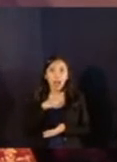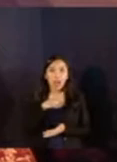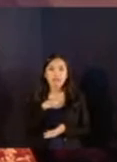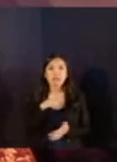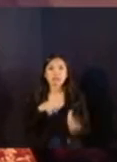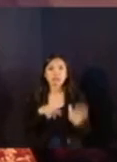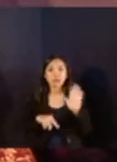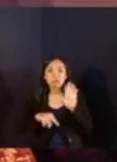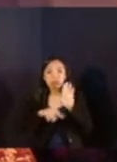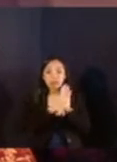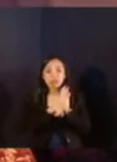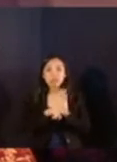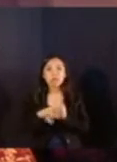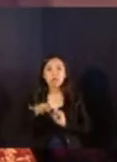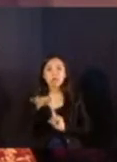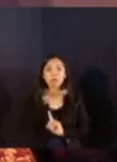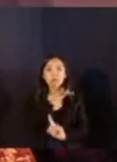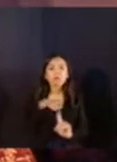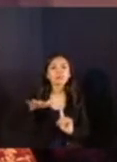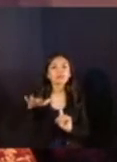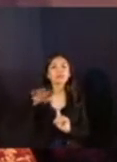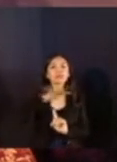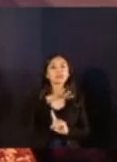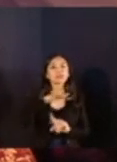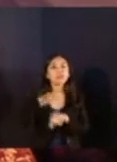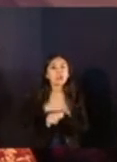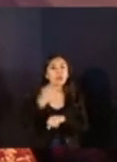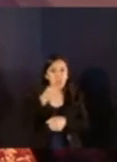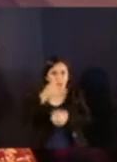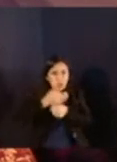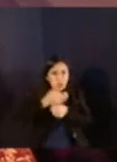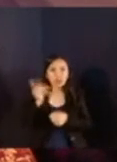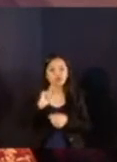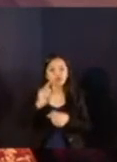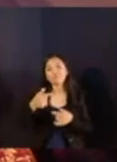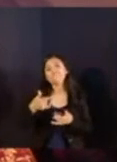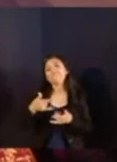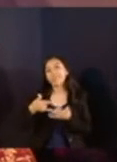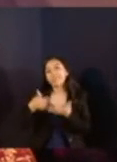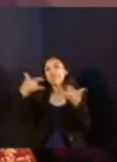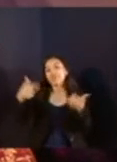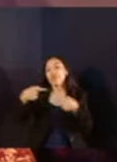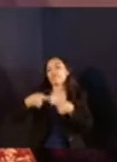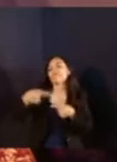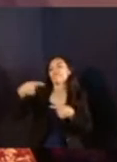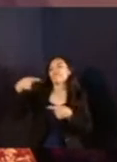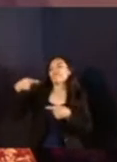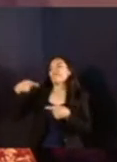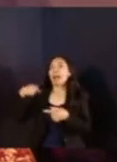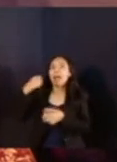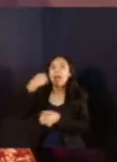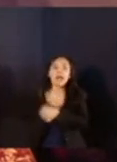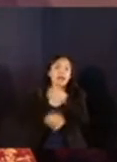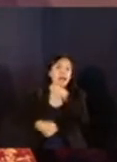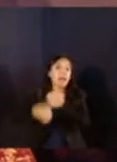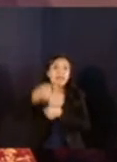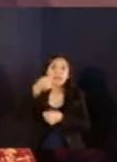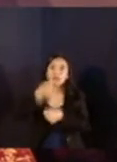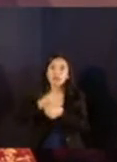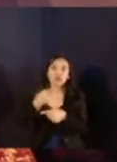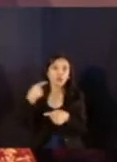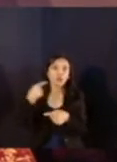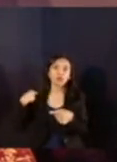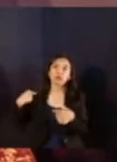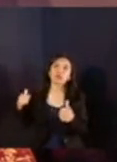serie de años y de décadas, y yo diría hasta de siglos, de dos cosas.